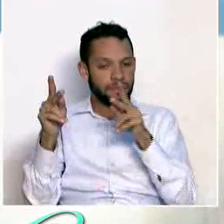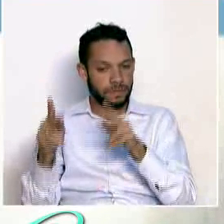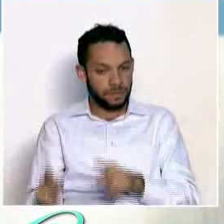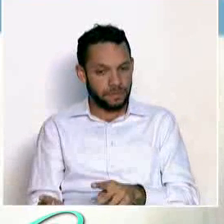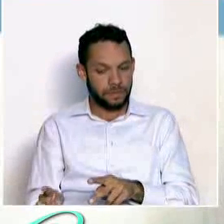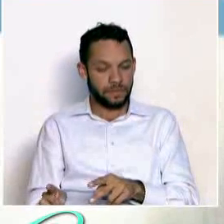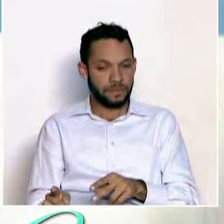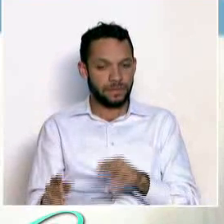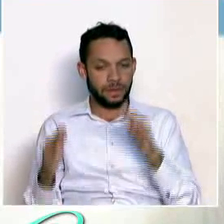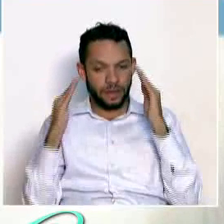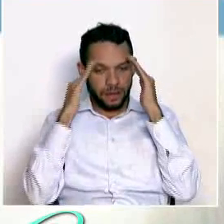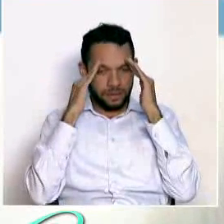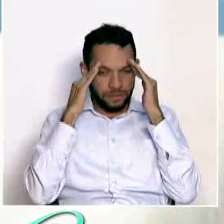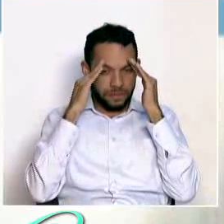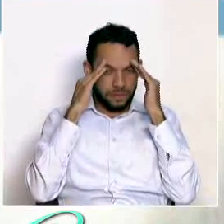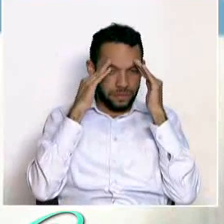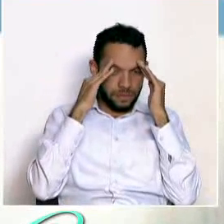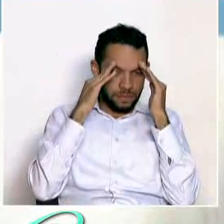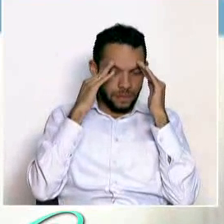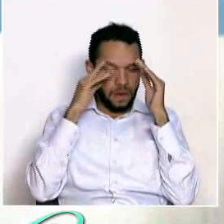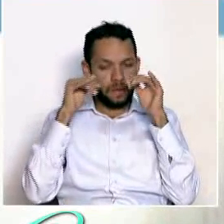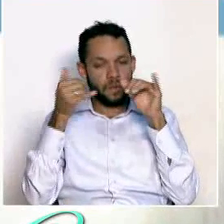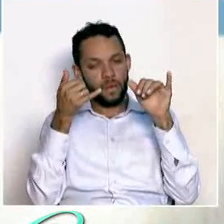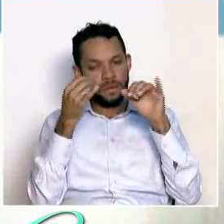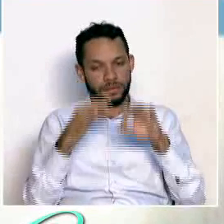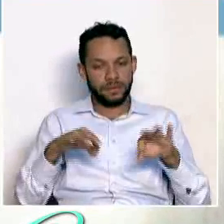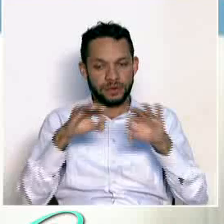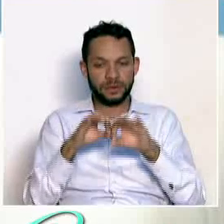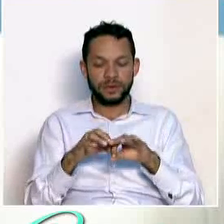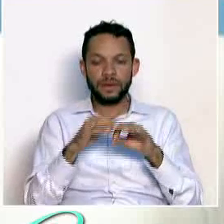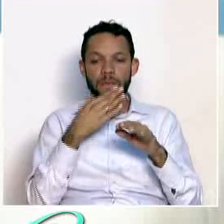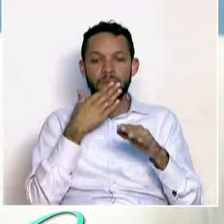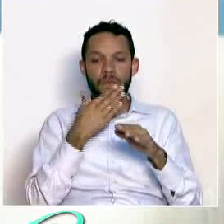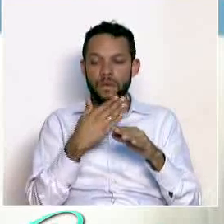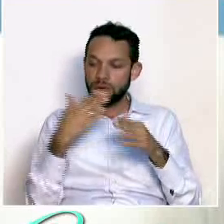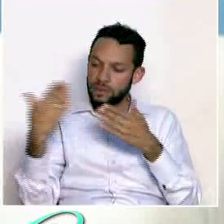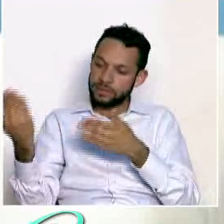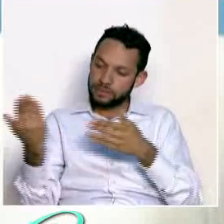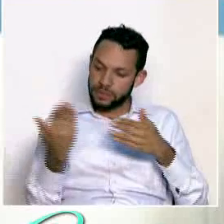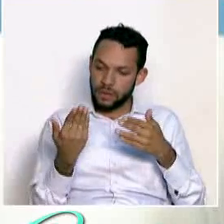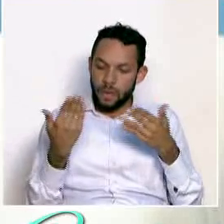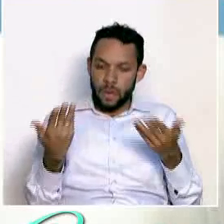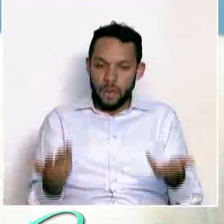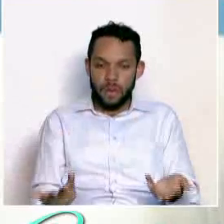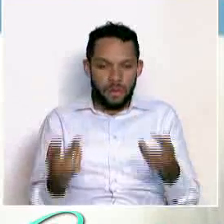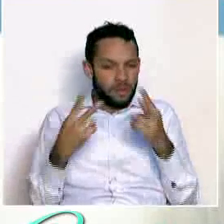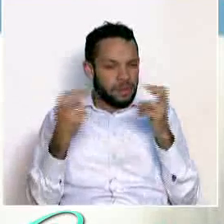llama hipnosis. Y yo quiero darle el saludo al doctor Eduardo Henao y entrar en